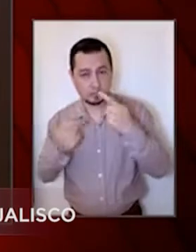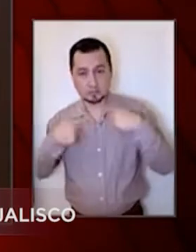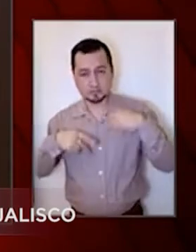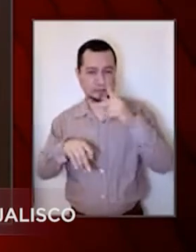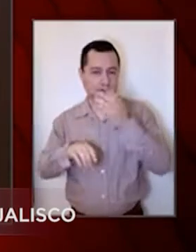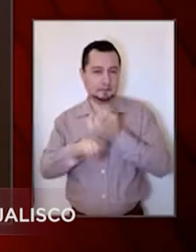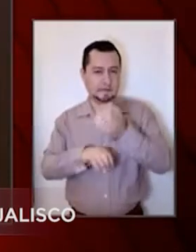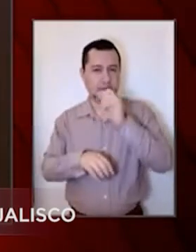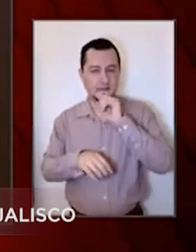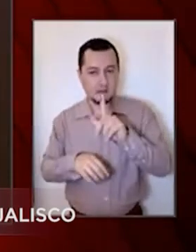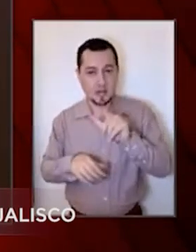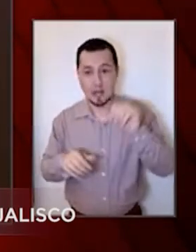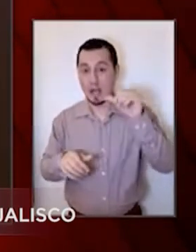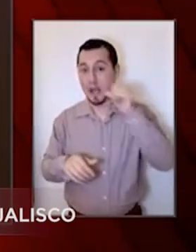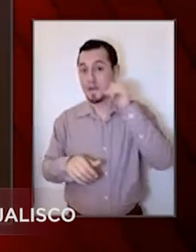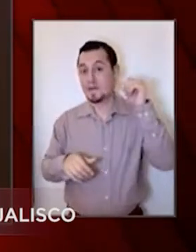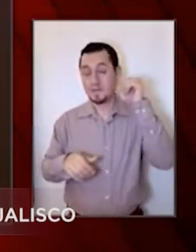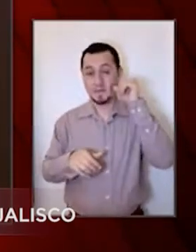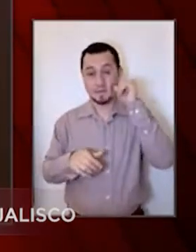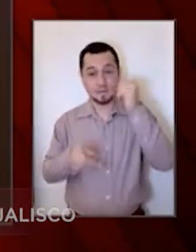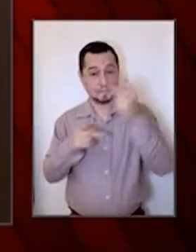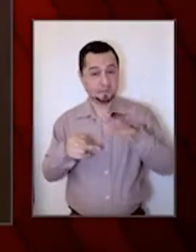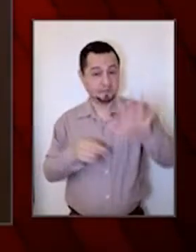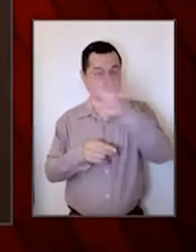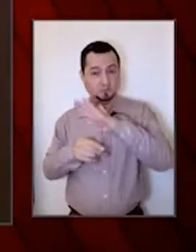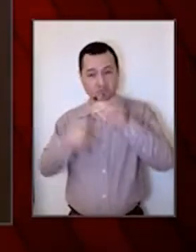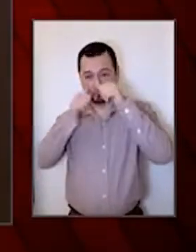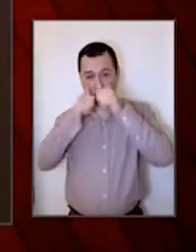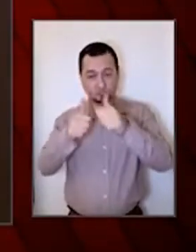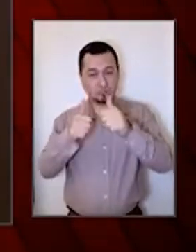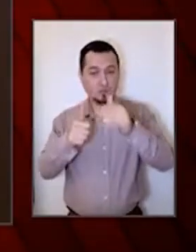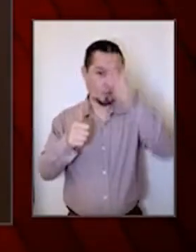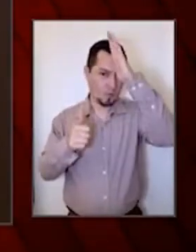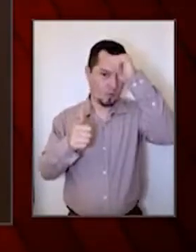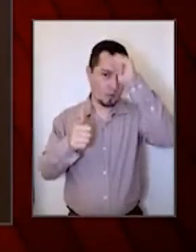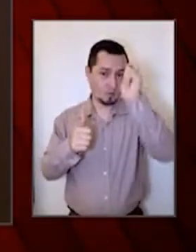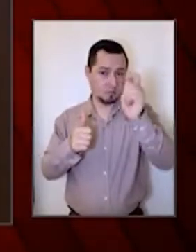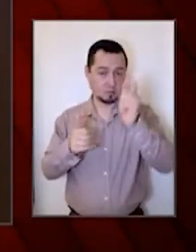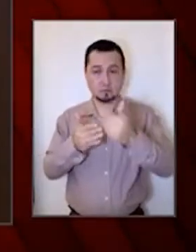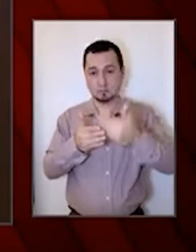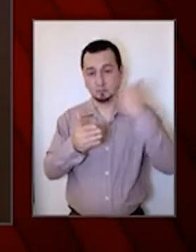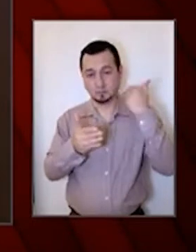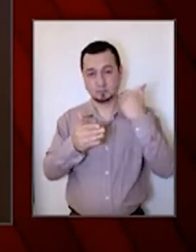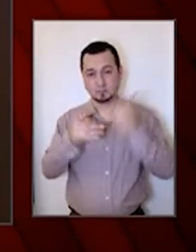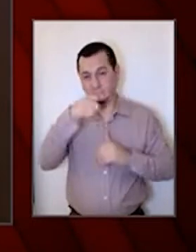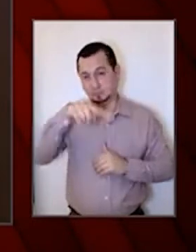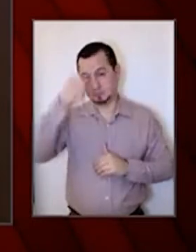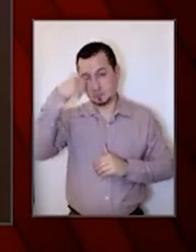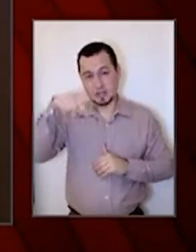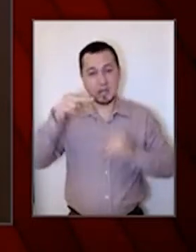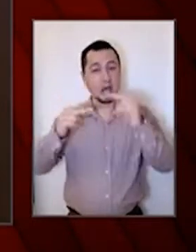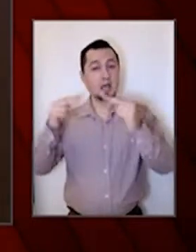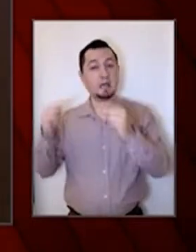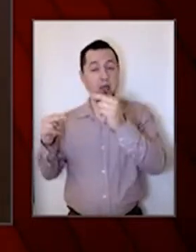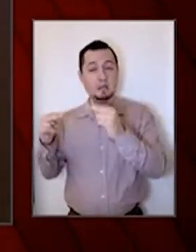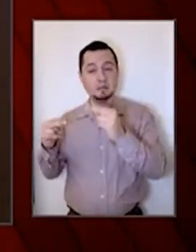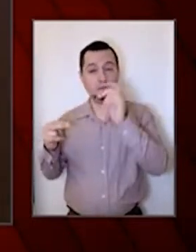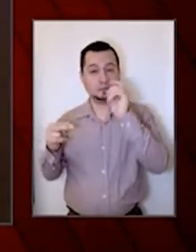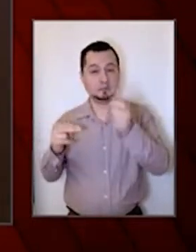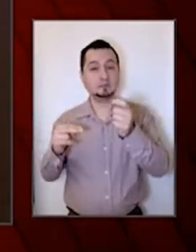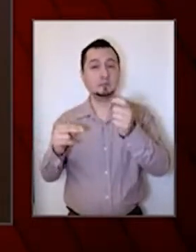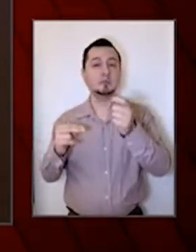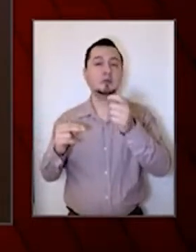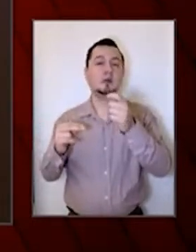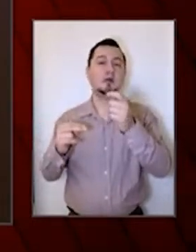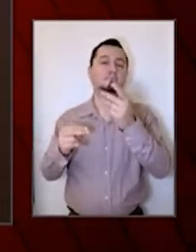jalisco lo anunciamos ayer en el caso de educación básica acordamos también para el nivel medio